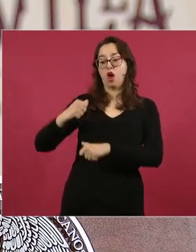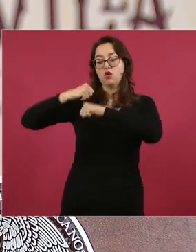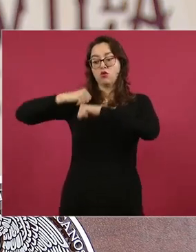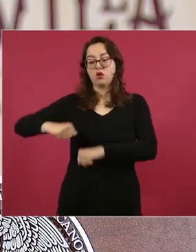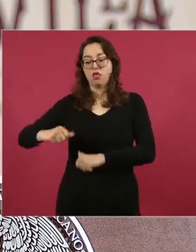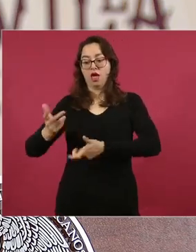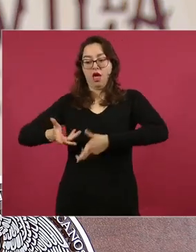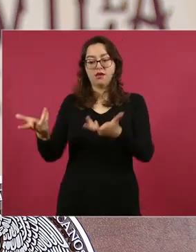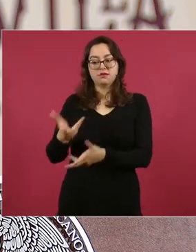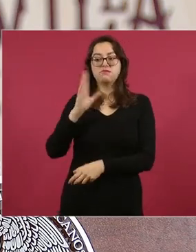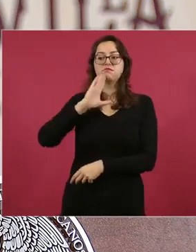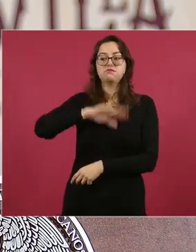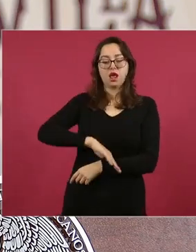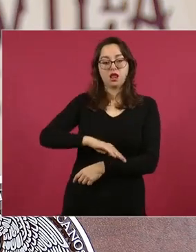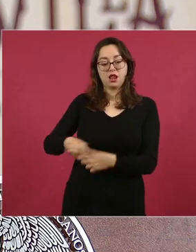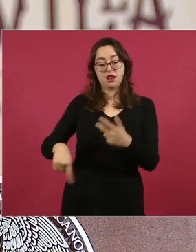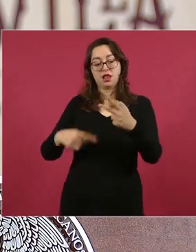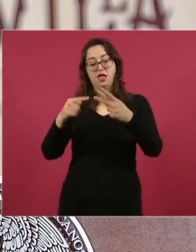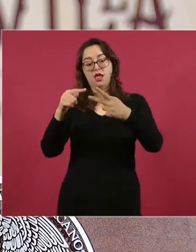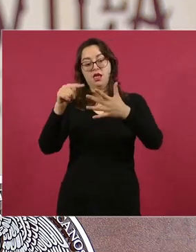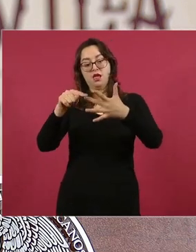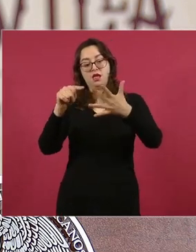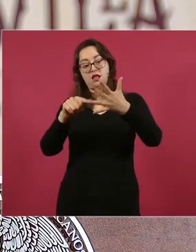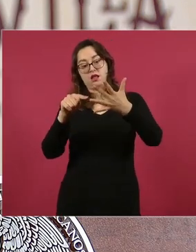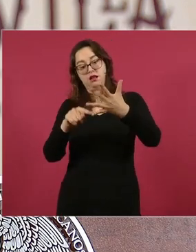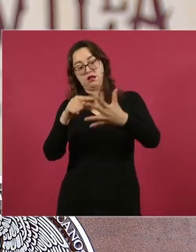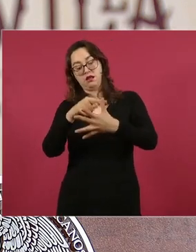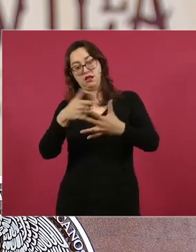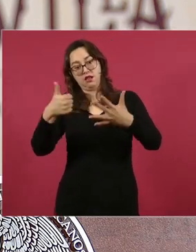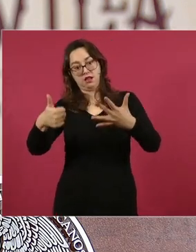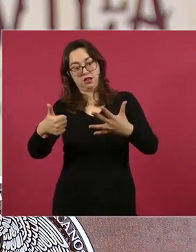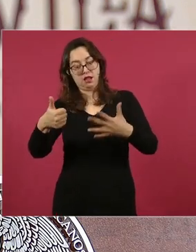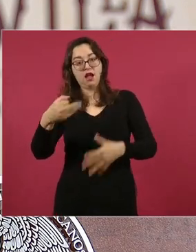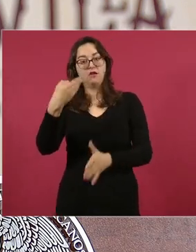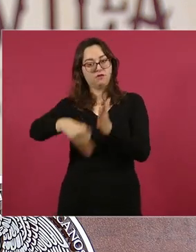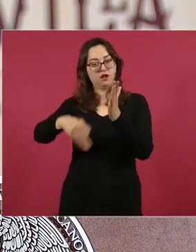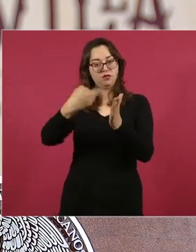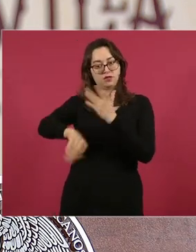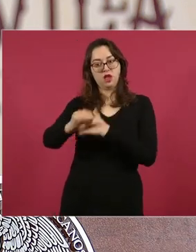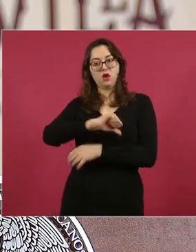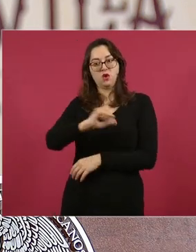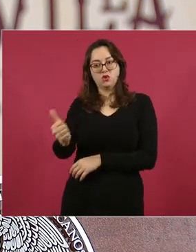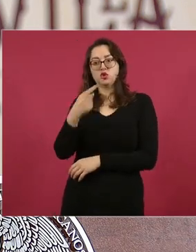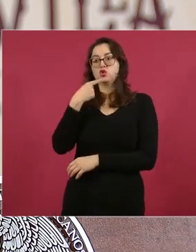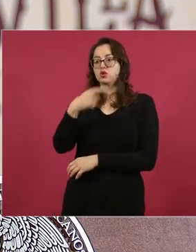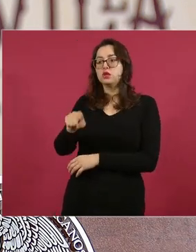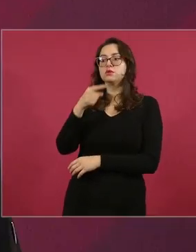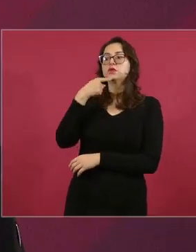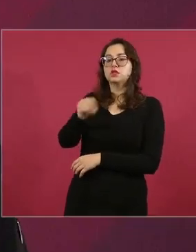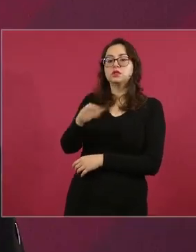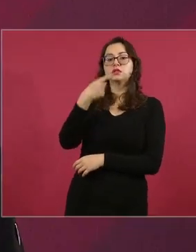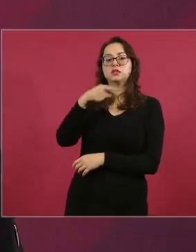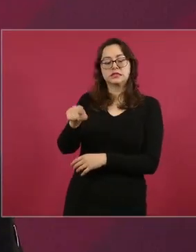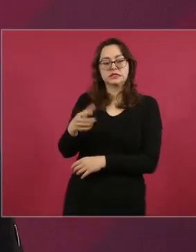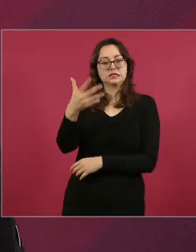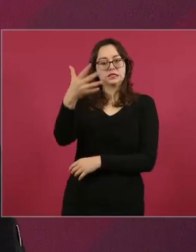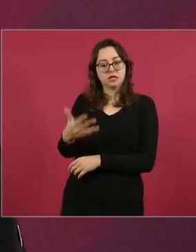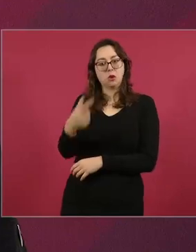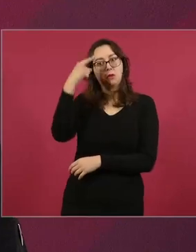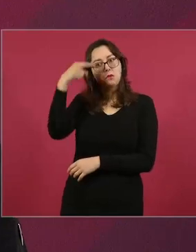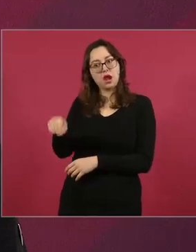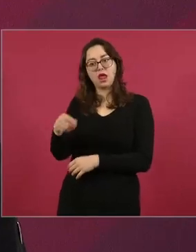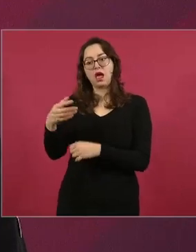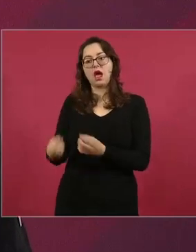otras órdenes de aprehensión se estarán cumplimentando de conformidad con la actuación de cada uno de los